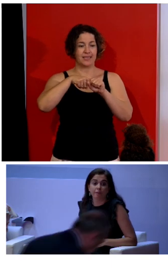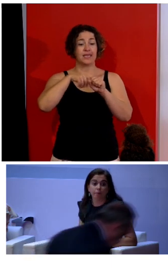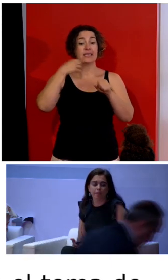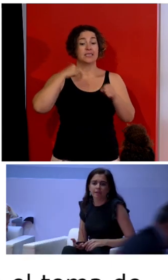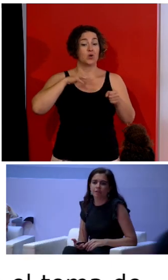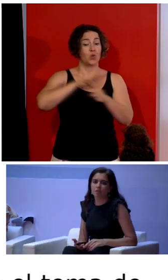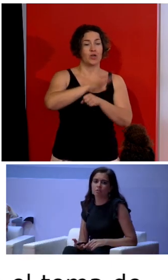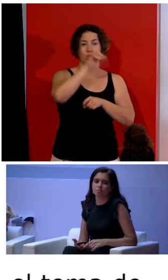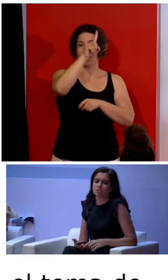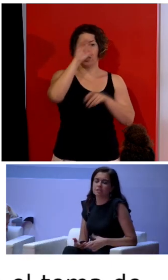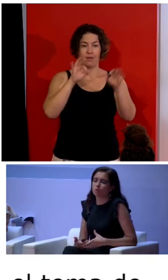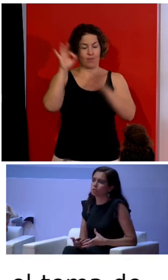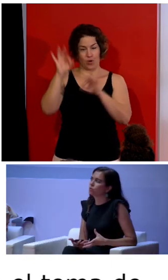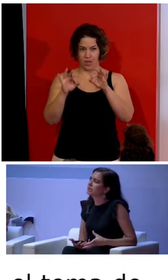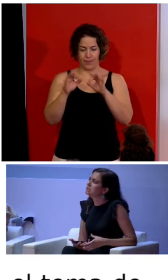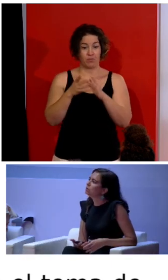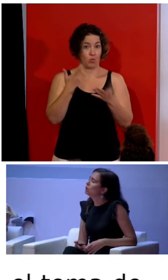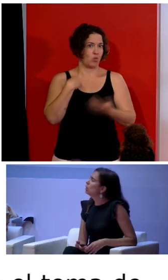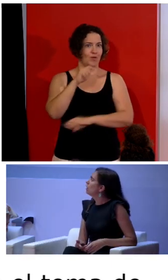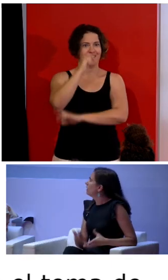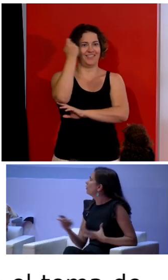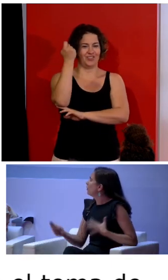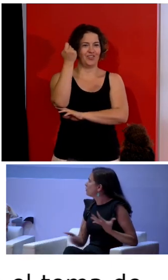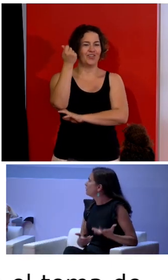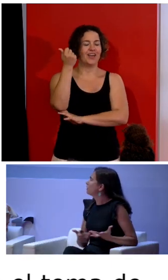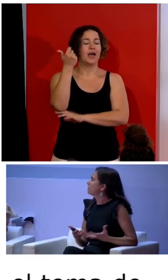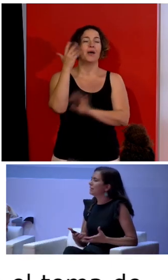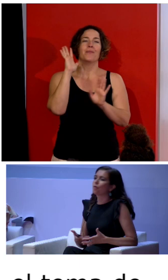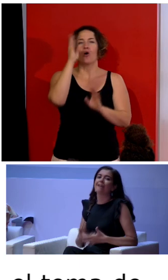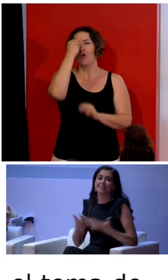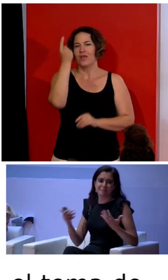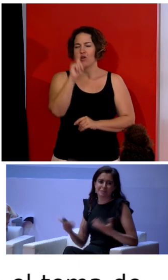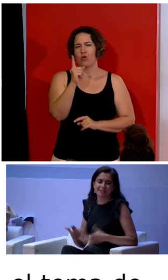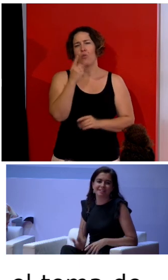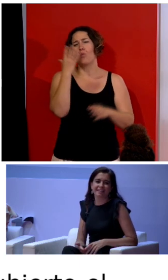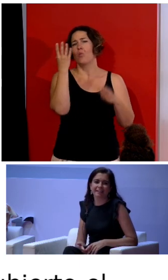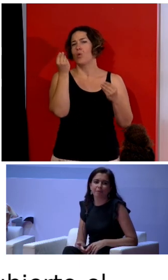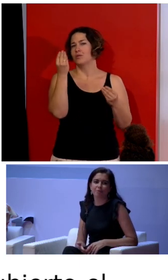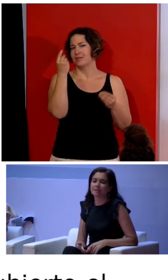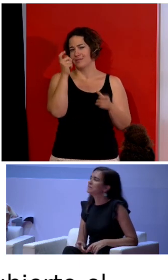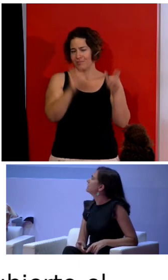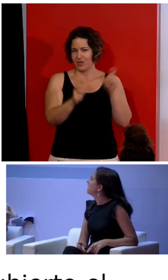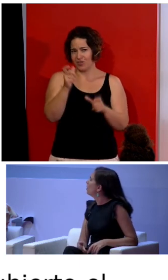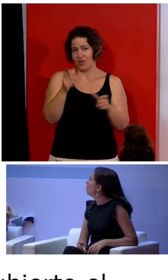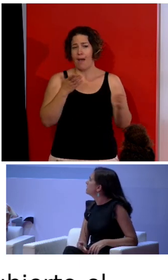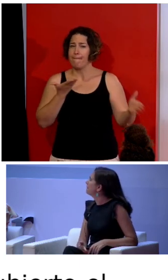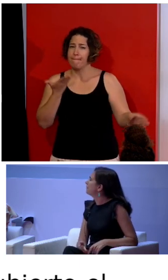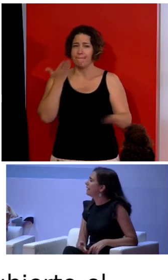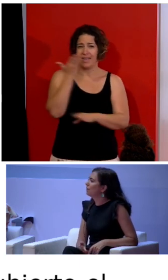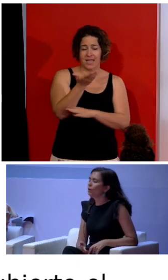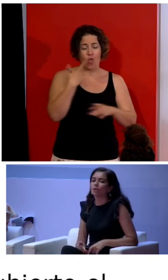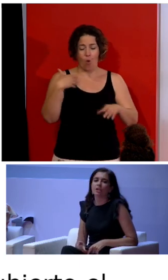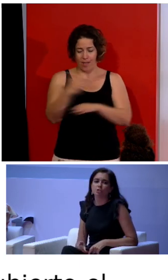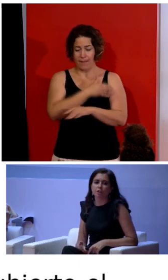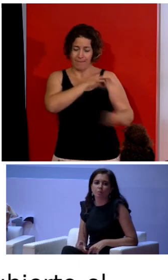cubierto 100%, pues es algo que es un éxito, pero no podemos olvidarnos también de cuántas personas bueno, pues se han presentado, se han